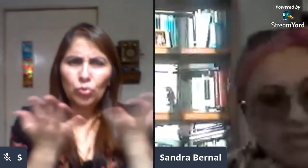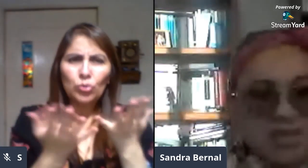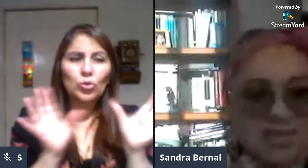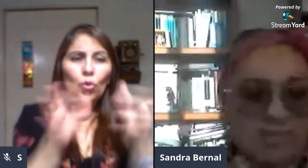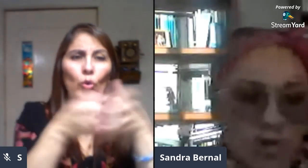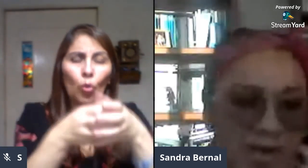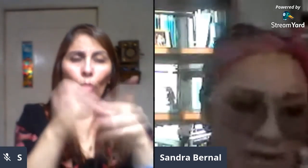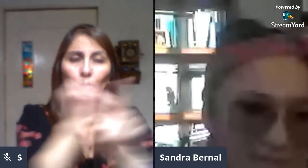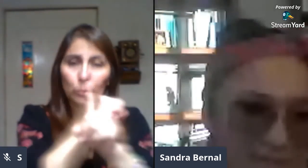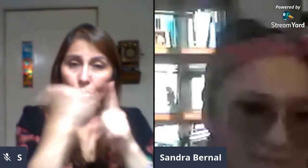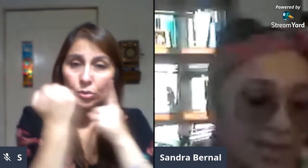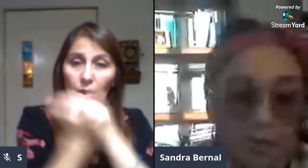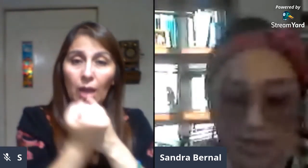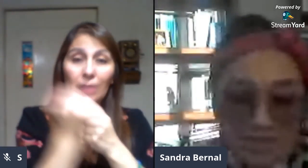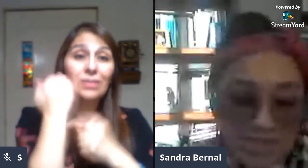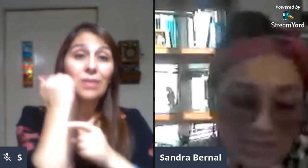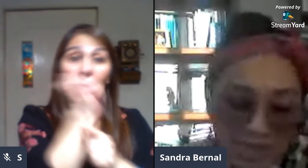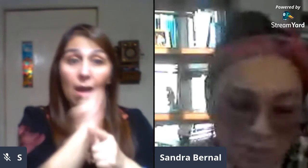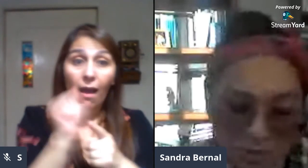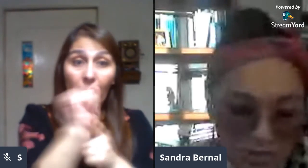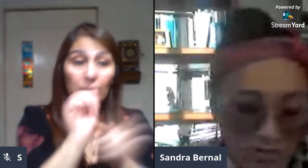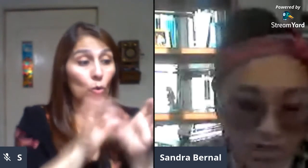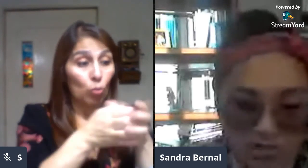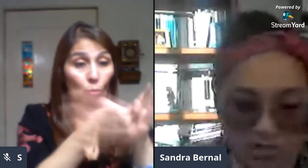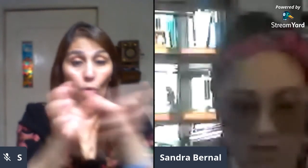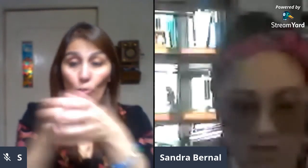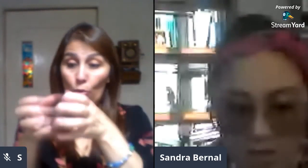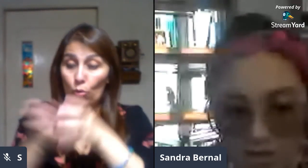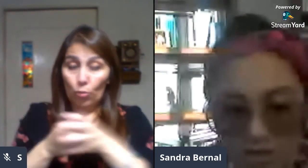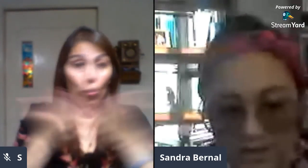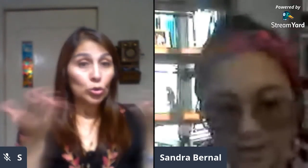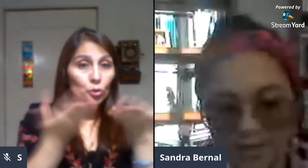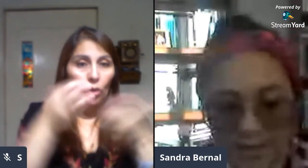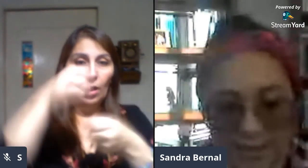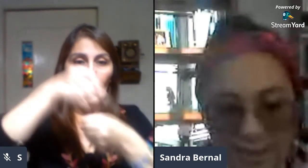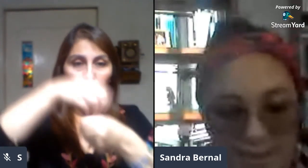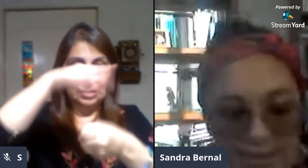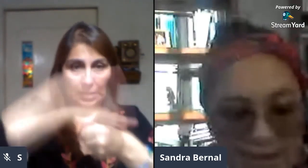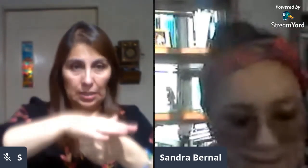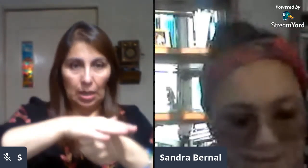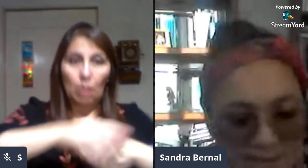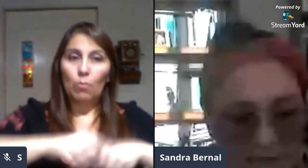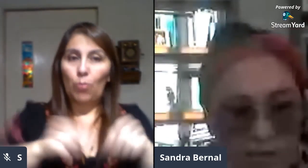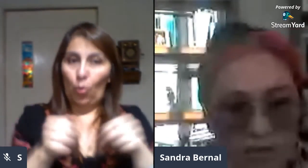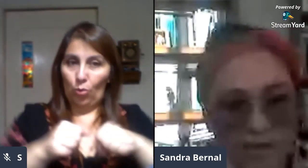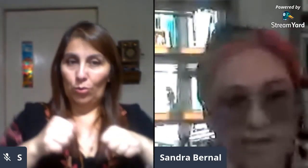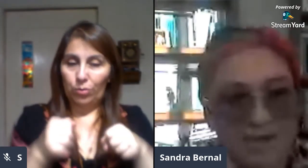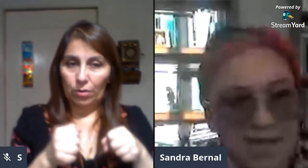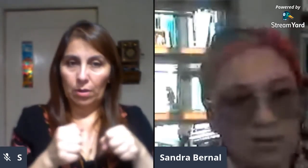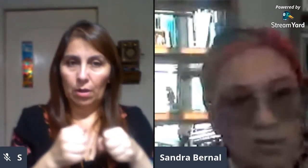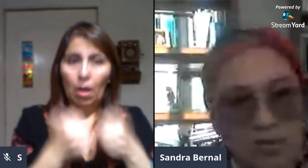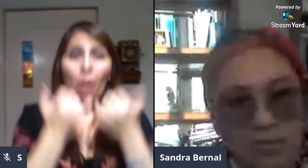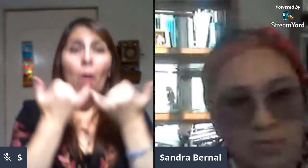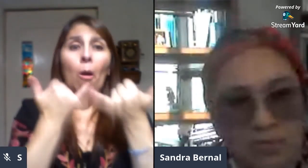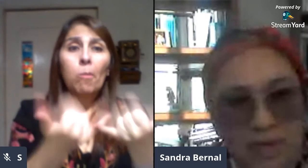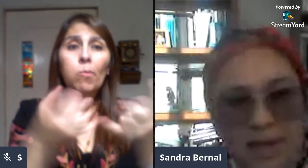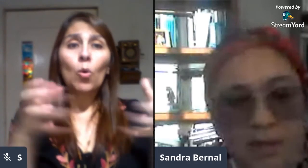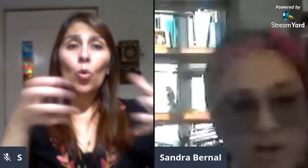de las organizaciones de mujeres a nivel distrital, por lo menos lo que yo sé en Bogotá, han estado